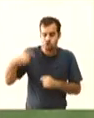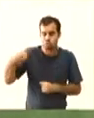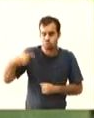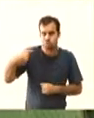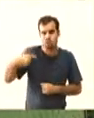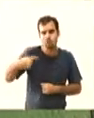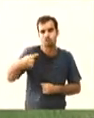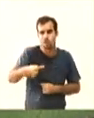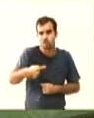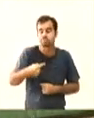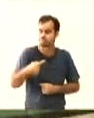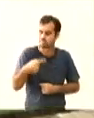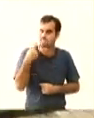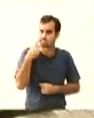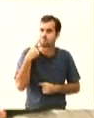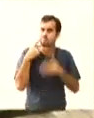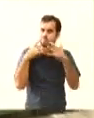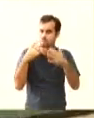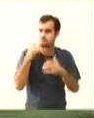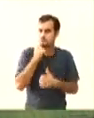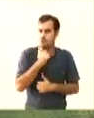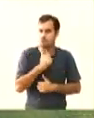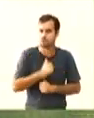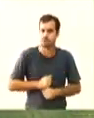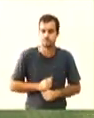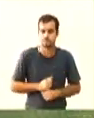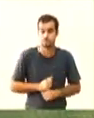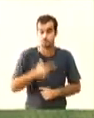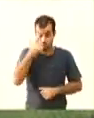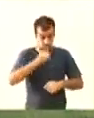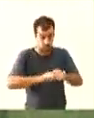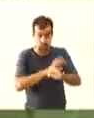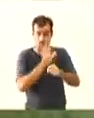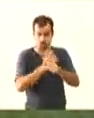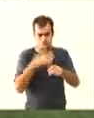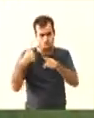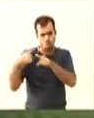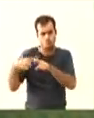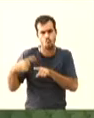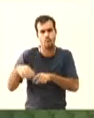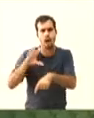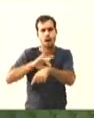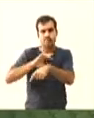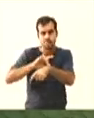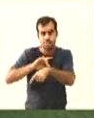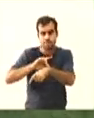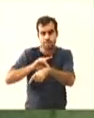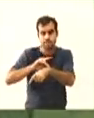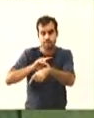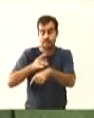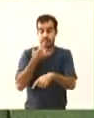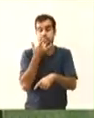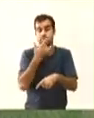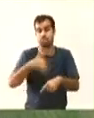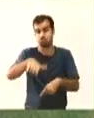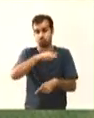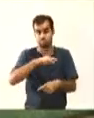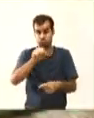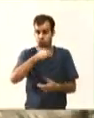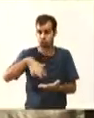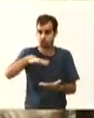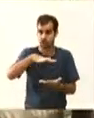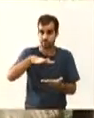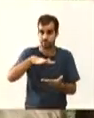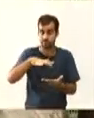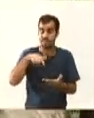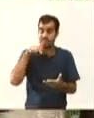más significación en estos tiempos, condicionado por la COVID-19 y otras enfermedades que impactan en la sociedad. A este gesto noble